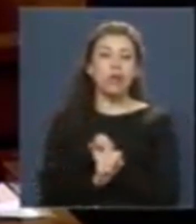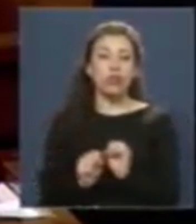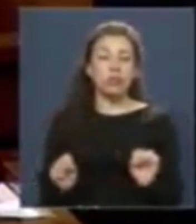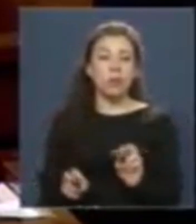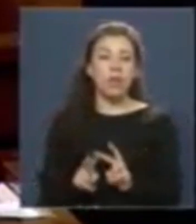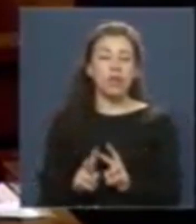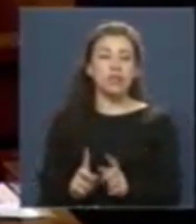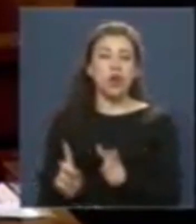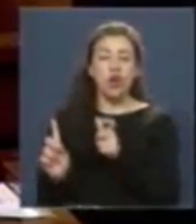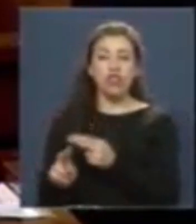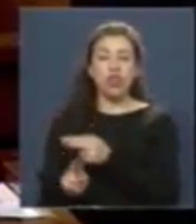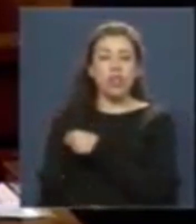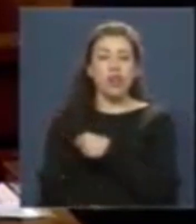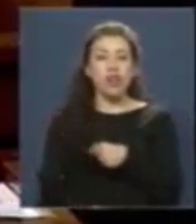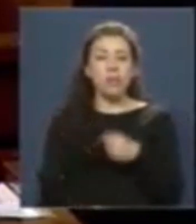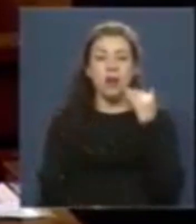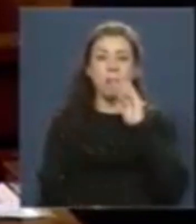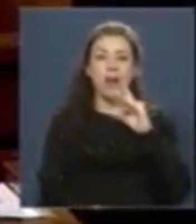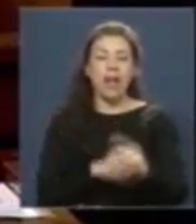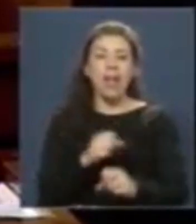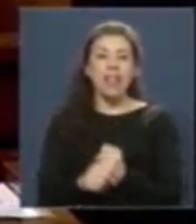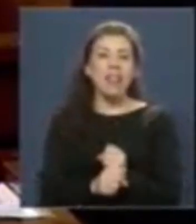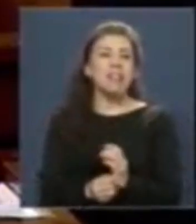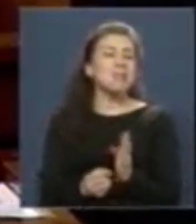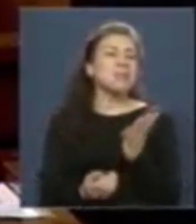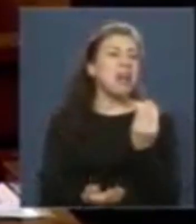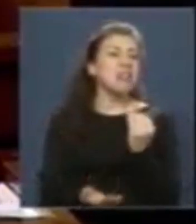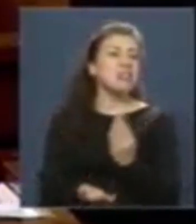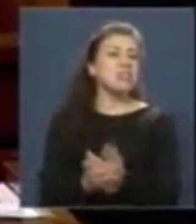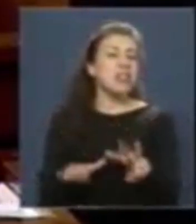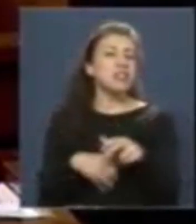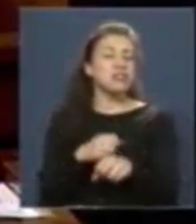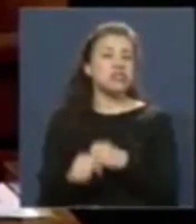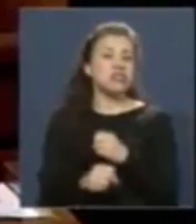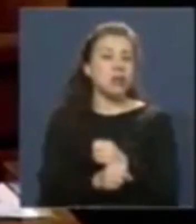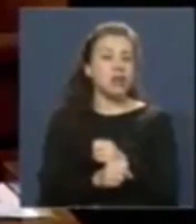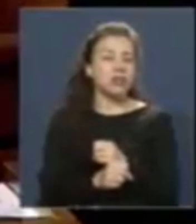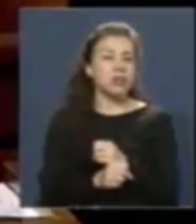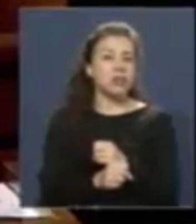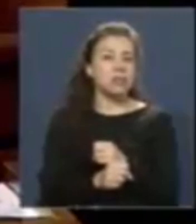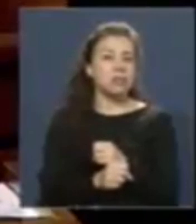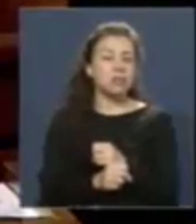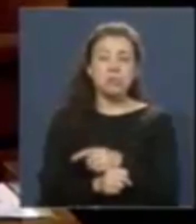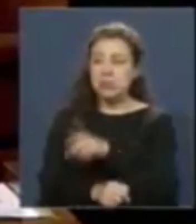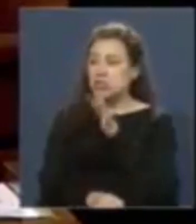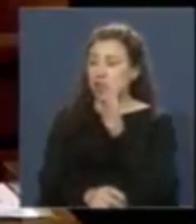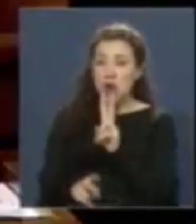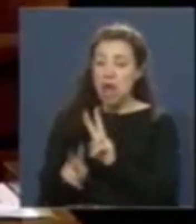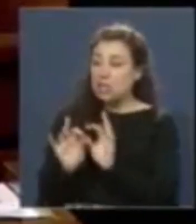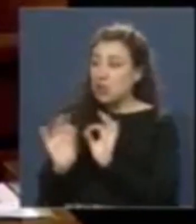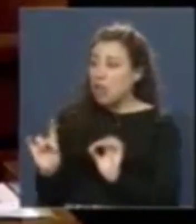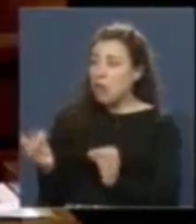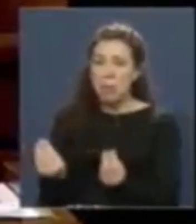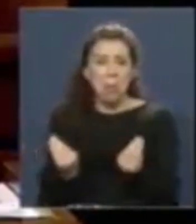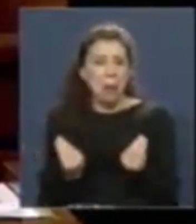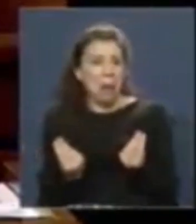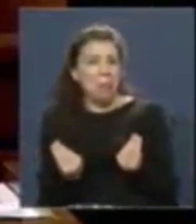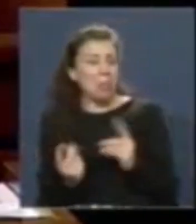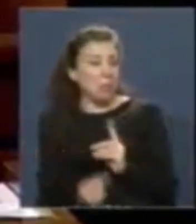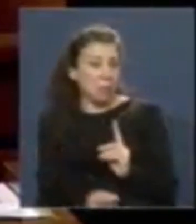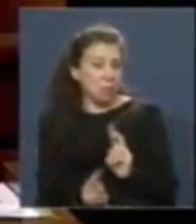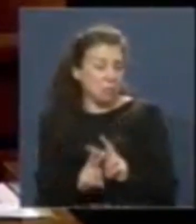ejercer un control de identidad sobre menores entre los 14 y los 18 años. Si nada hacen, nada deben temer.